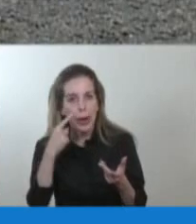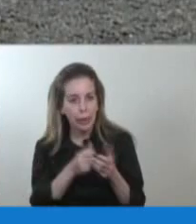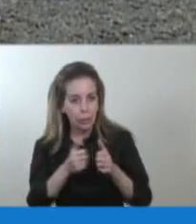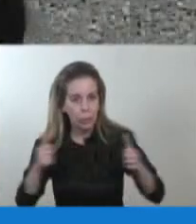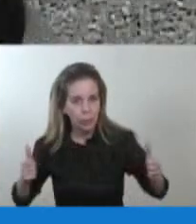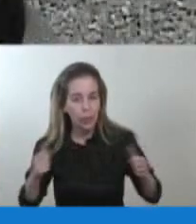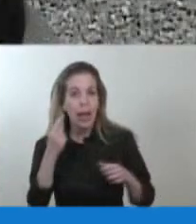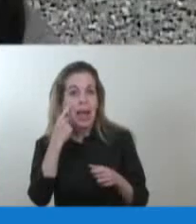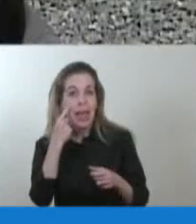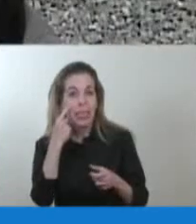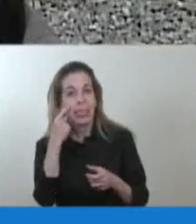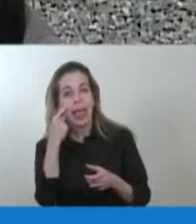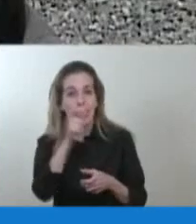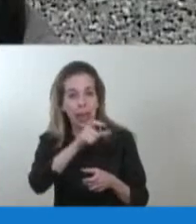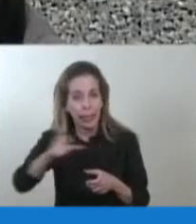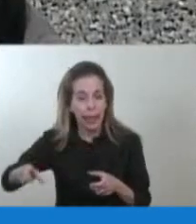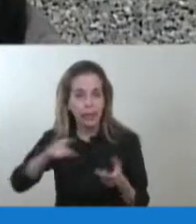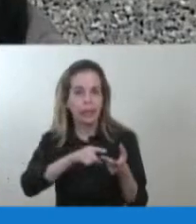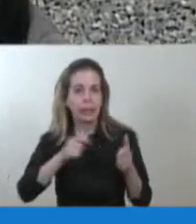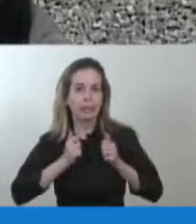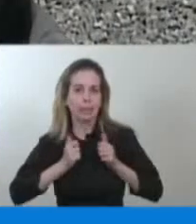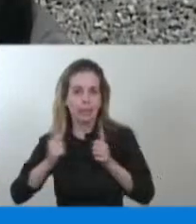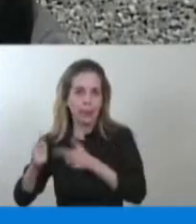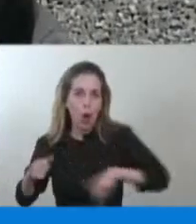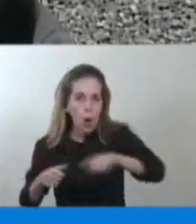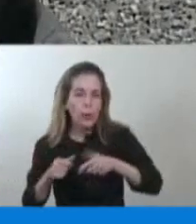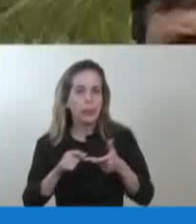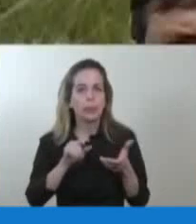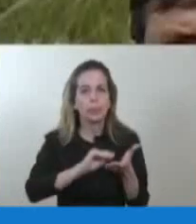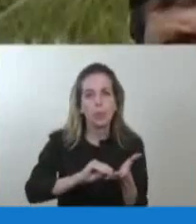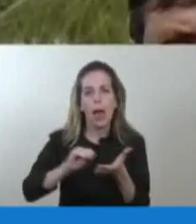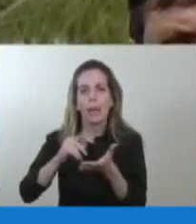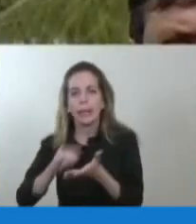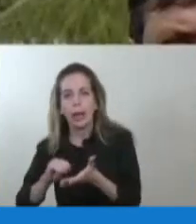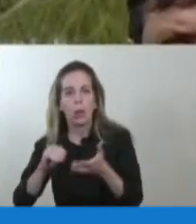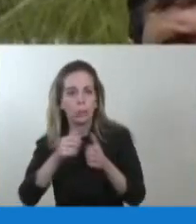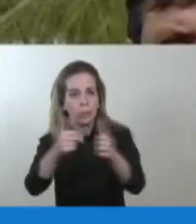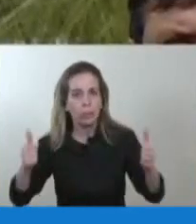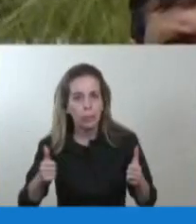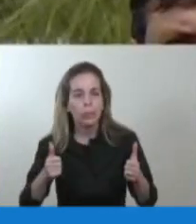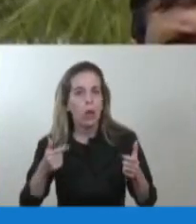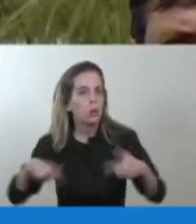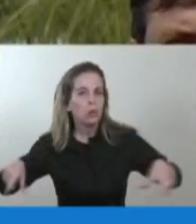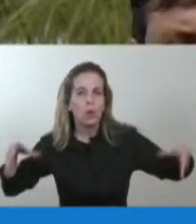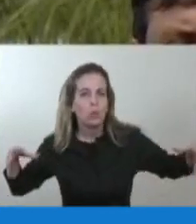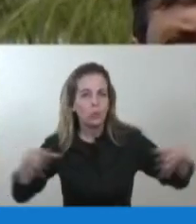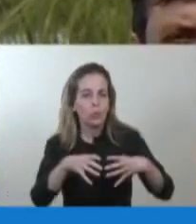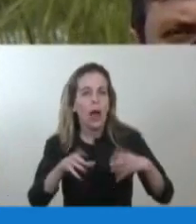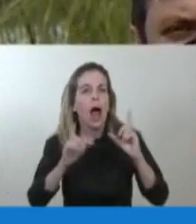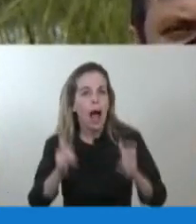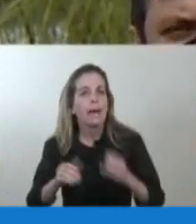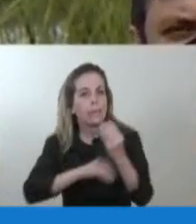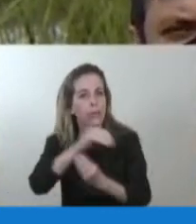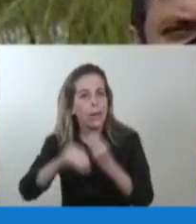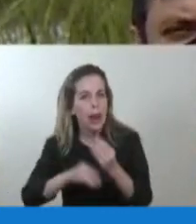los intendentes que me acompañan los legisladores del lugar que me acompañan con acompañados todos por familiares de